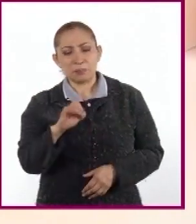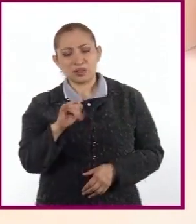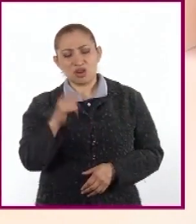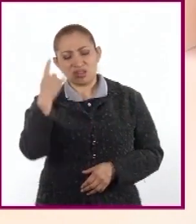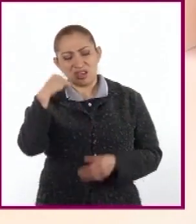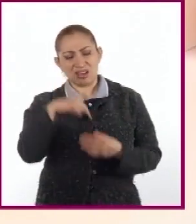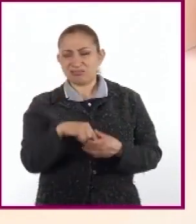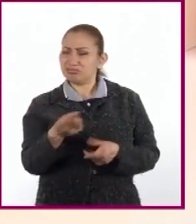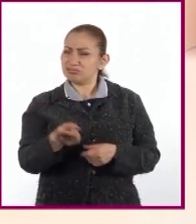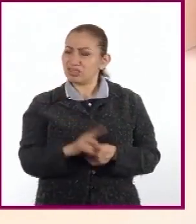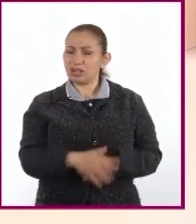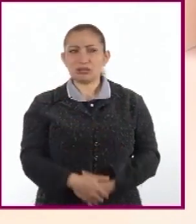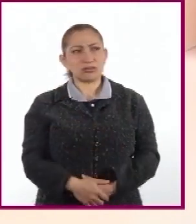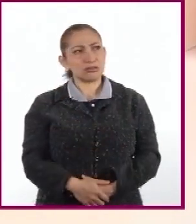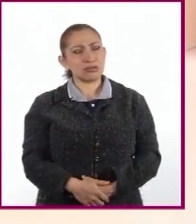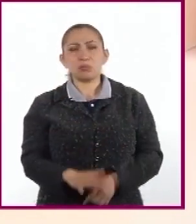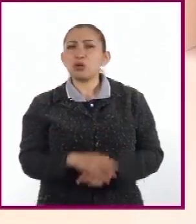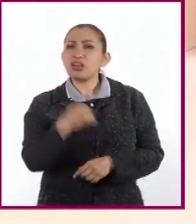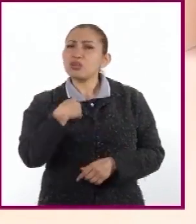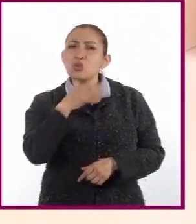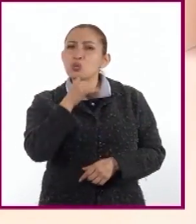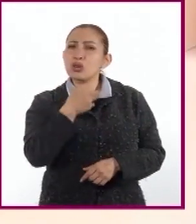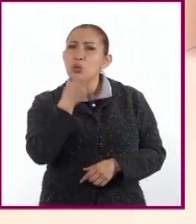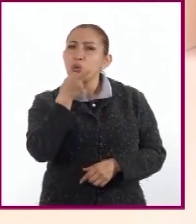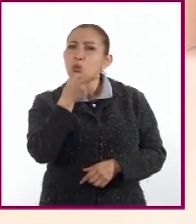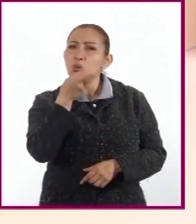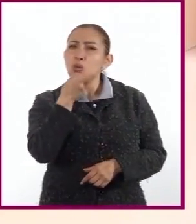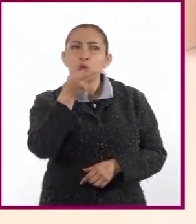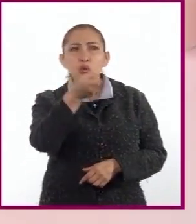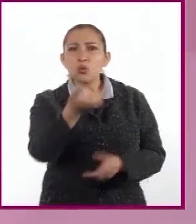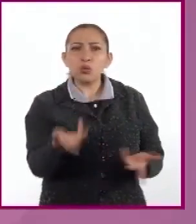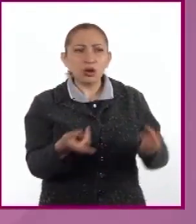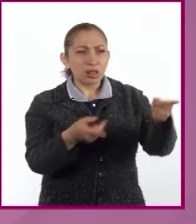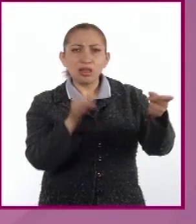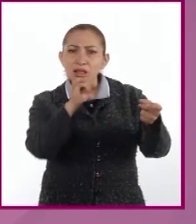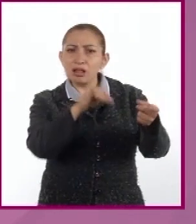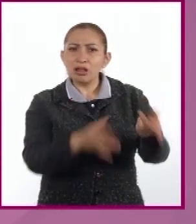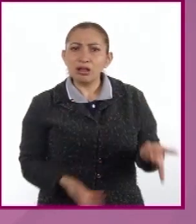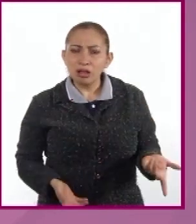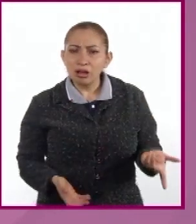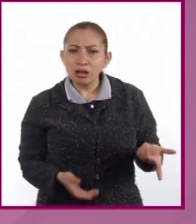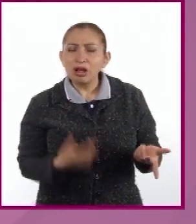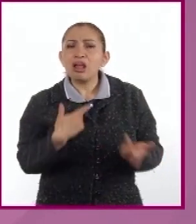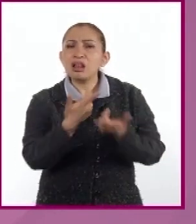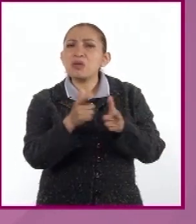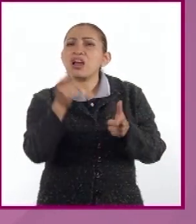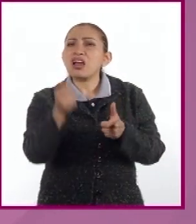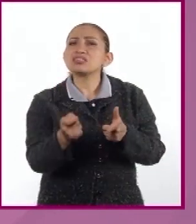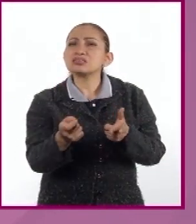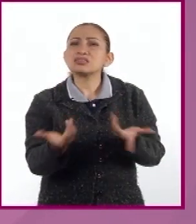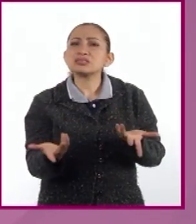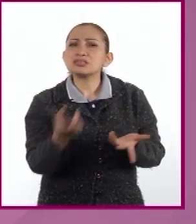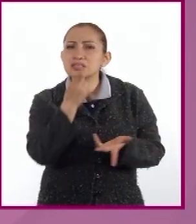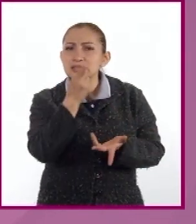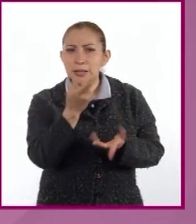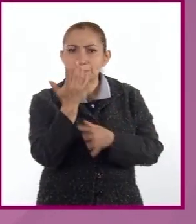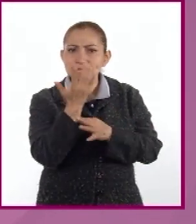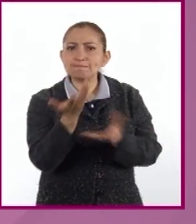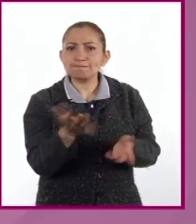pregunta todos los días, ¿por qué yo no tengo esa libertad? ¿A qué libertad se refiere Victoria, maestra